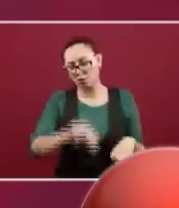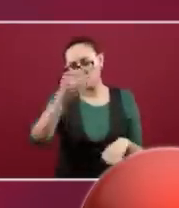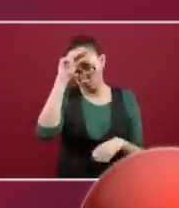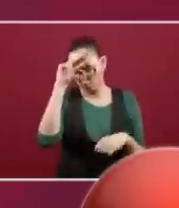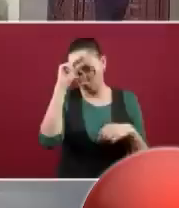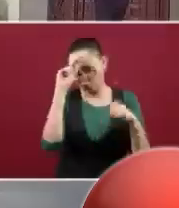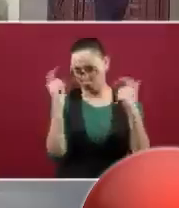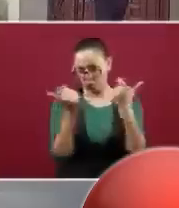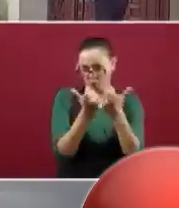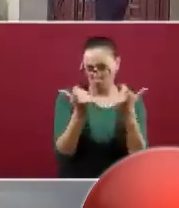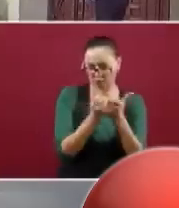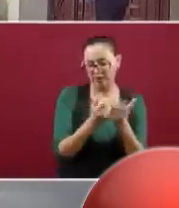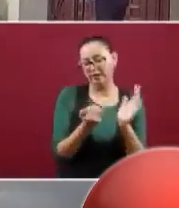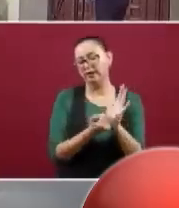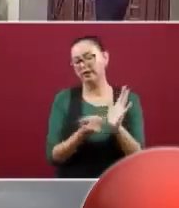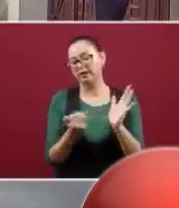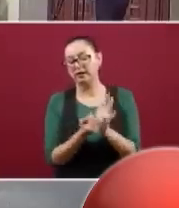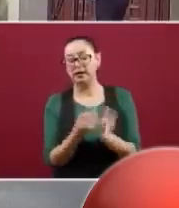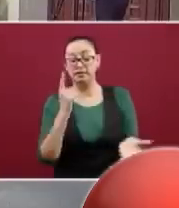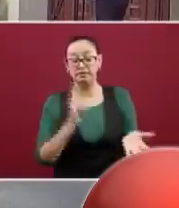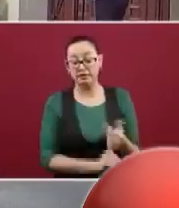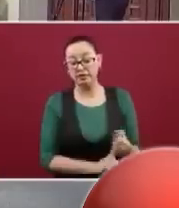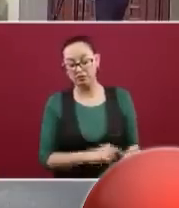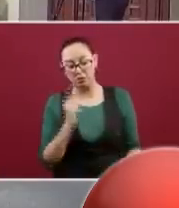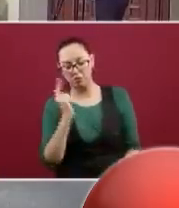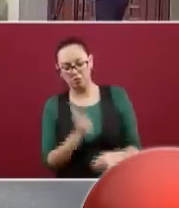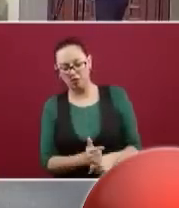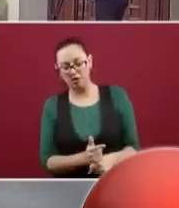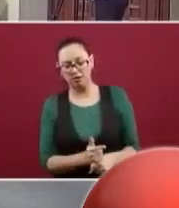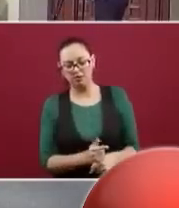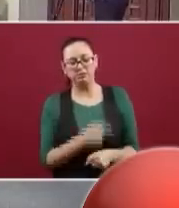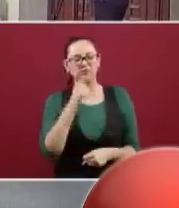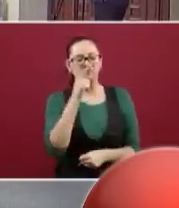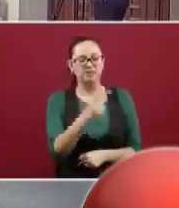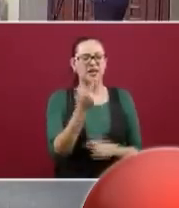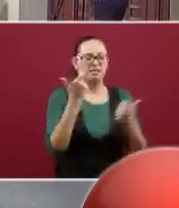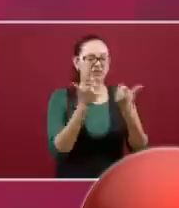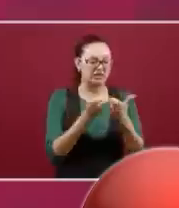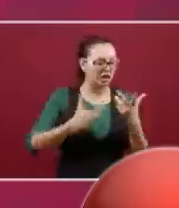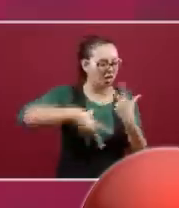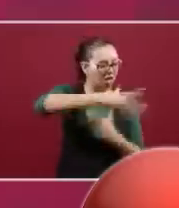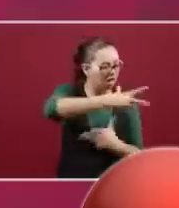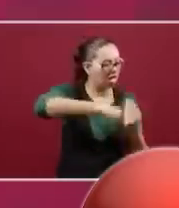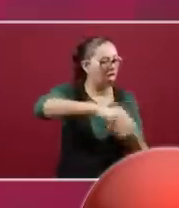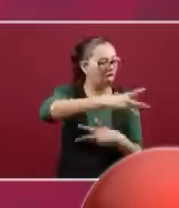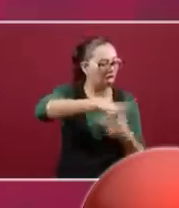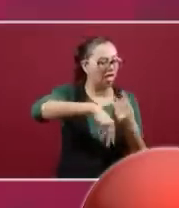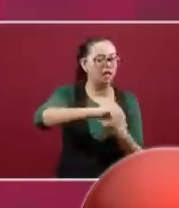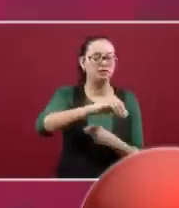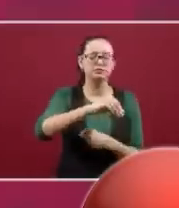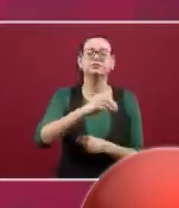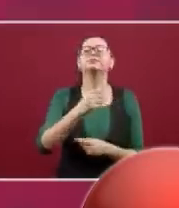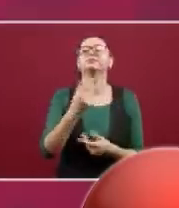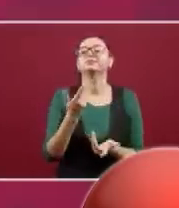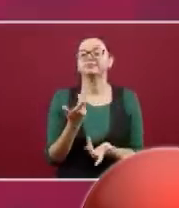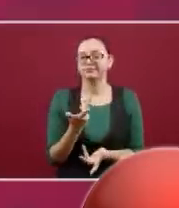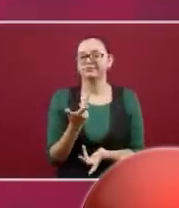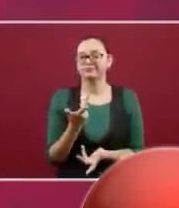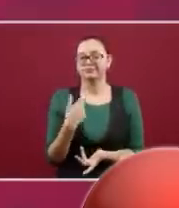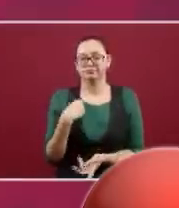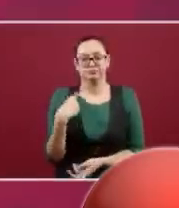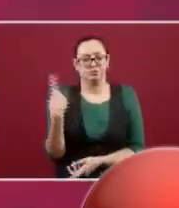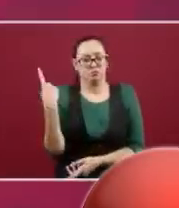tiene informes de un presunto lavado de dinero, la instrucción